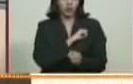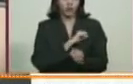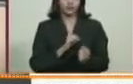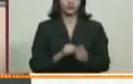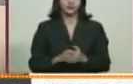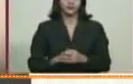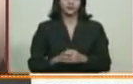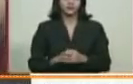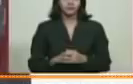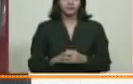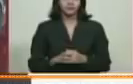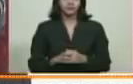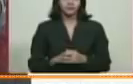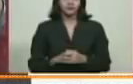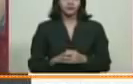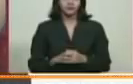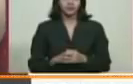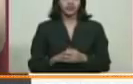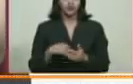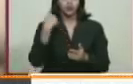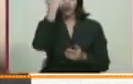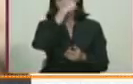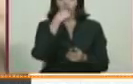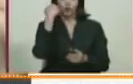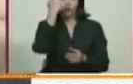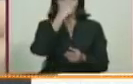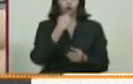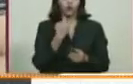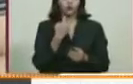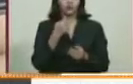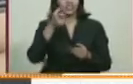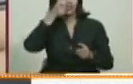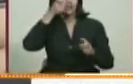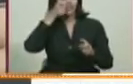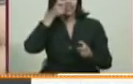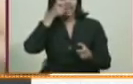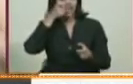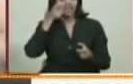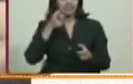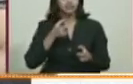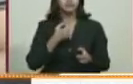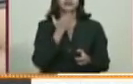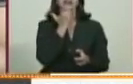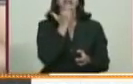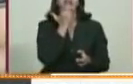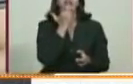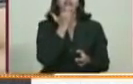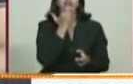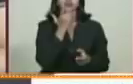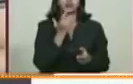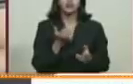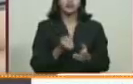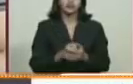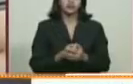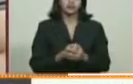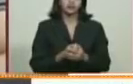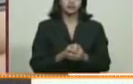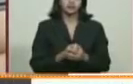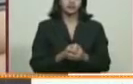¿no? Que coloca los rostros de fiscales valientes que ante la opinión pública asumen no